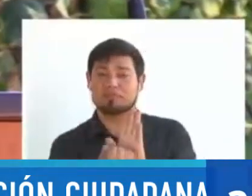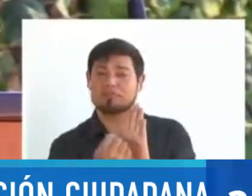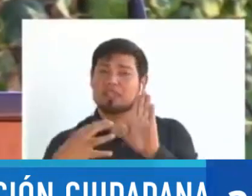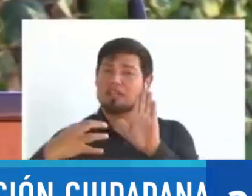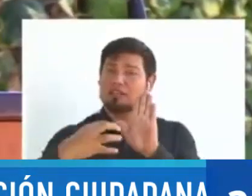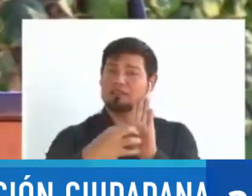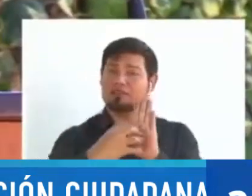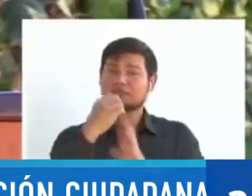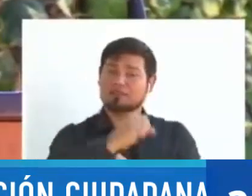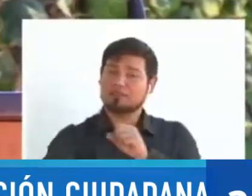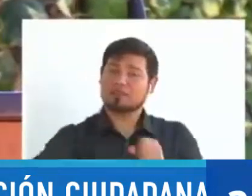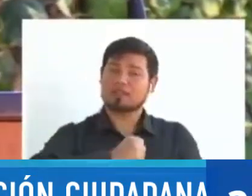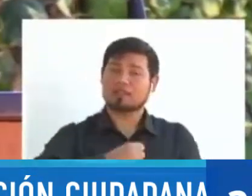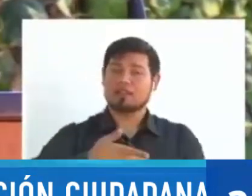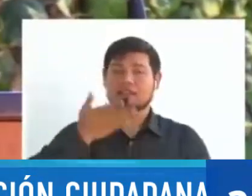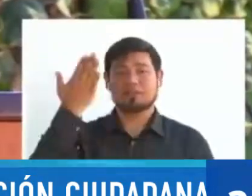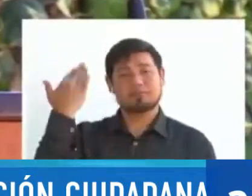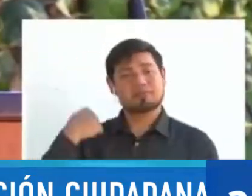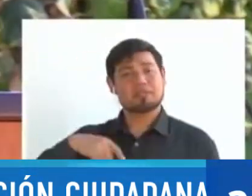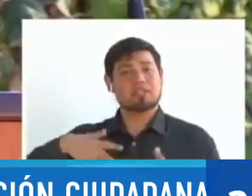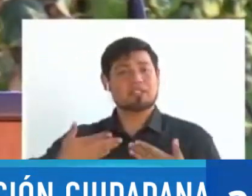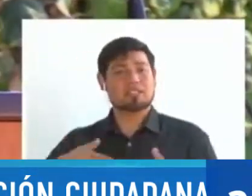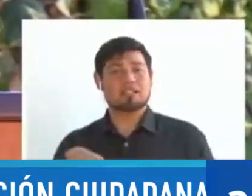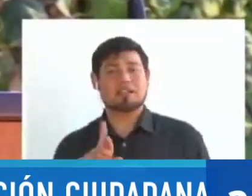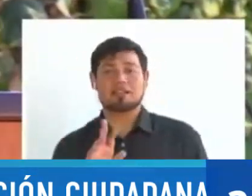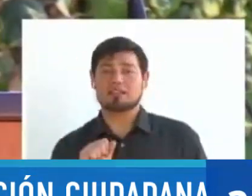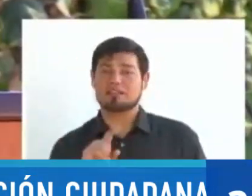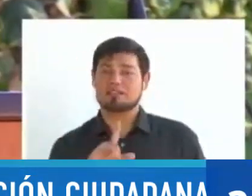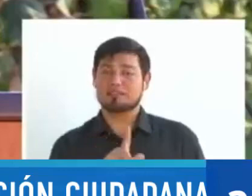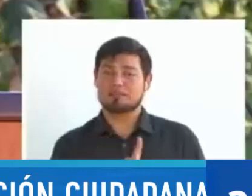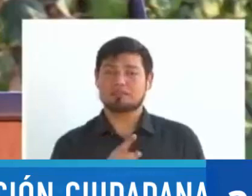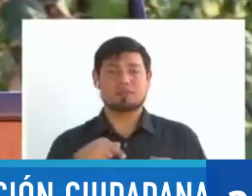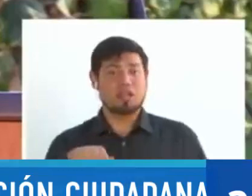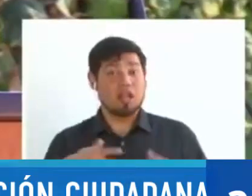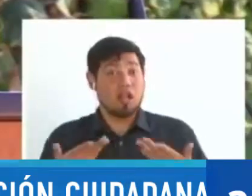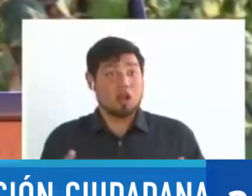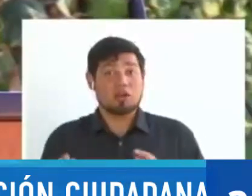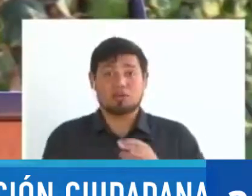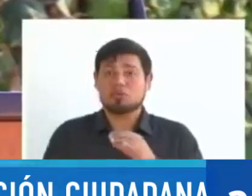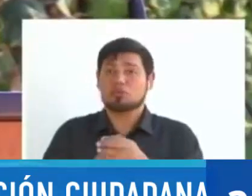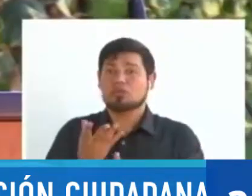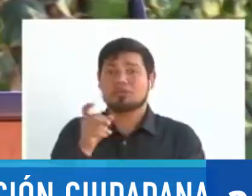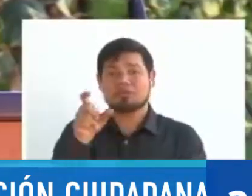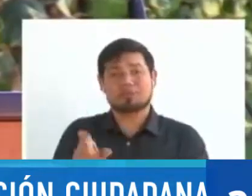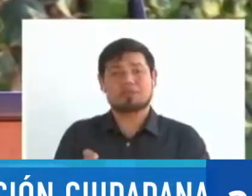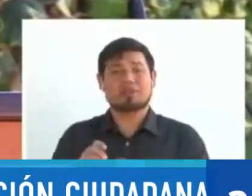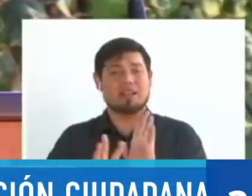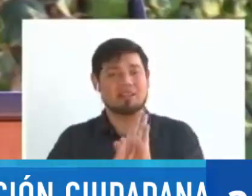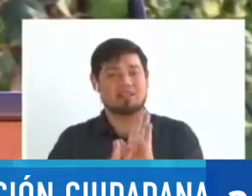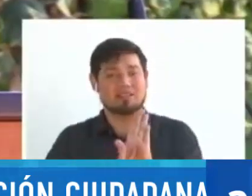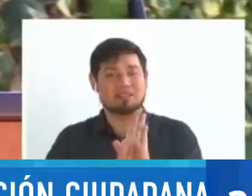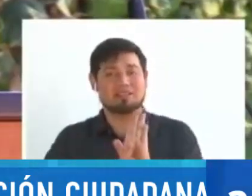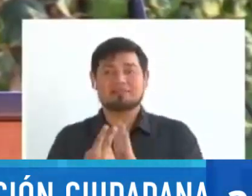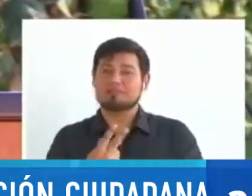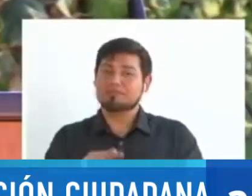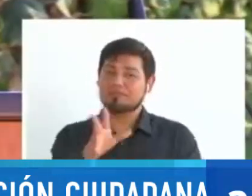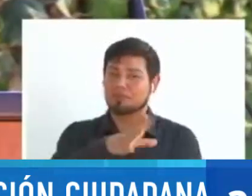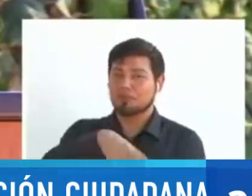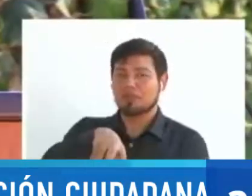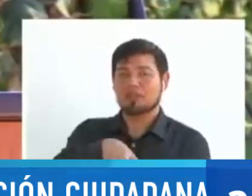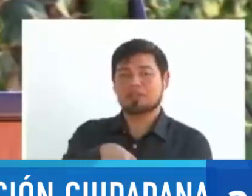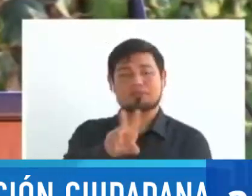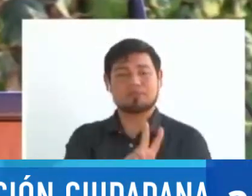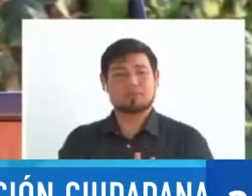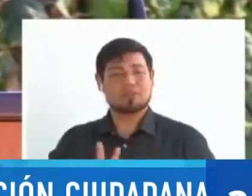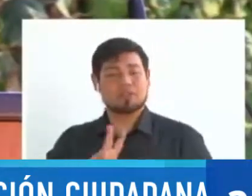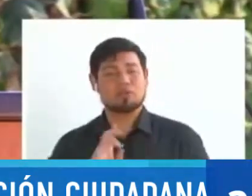mencionaba, el año pasado fue don Raúl Mautz. Y este año tenemos una nueva huella valdiviana, que estamos además muy contentos y